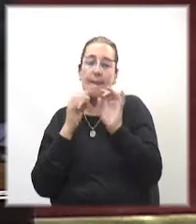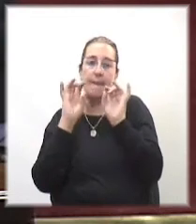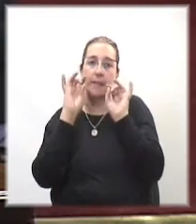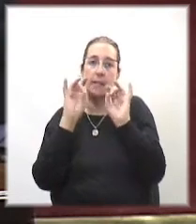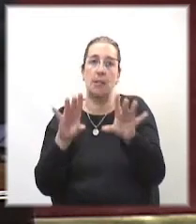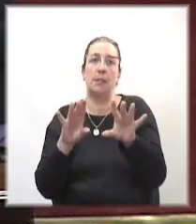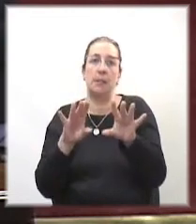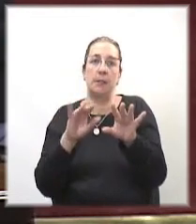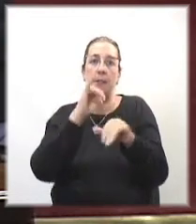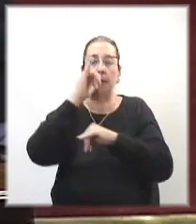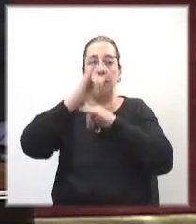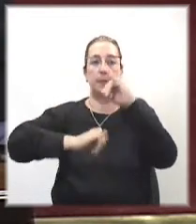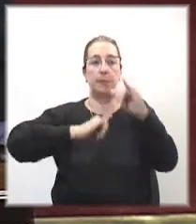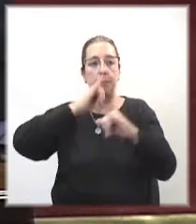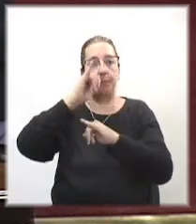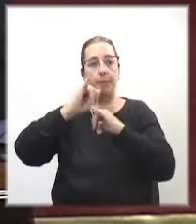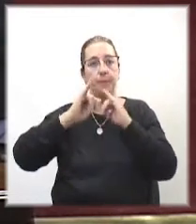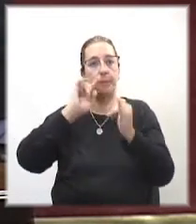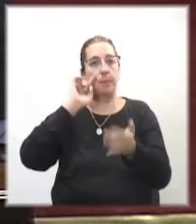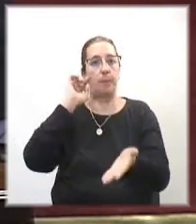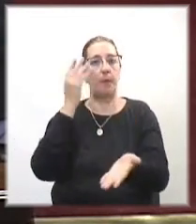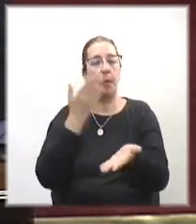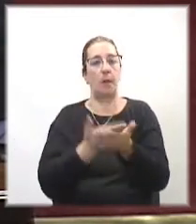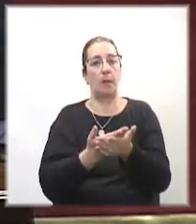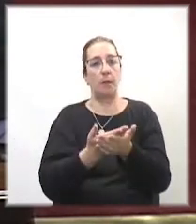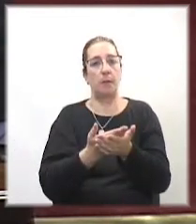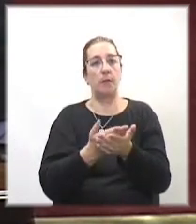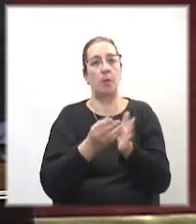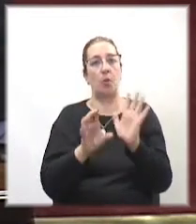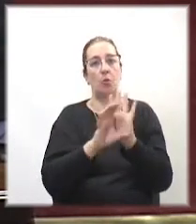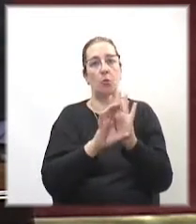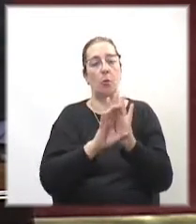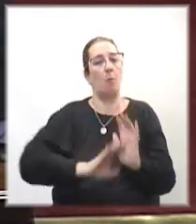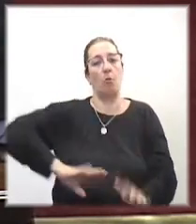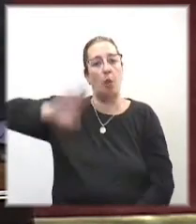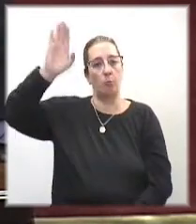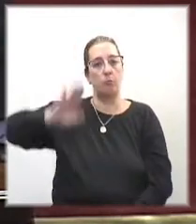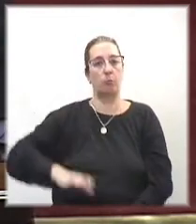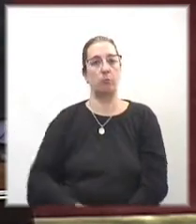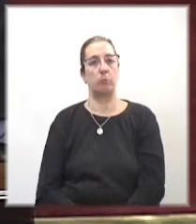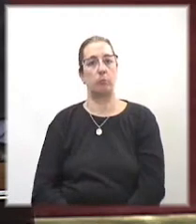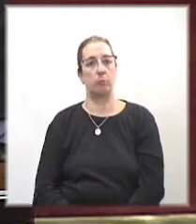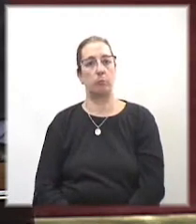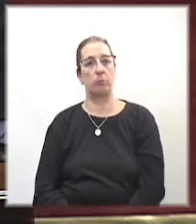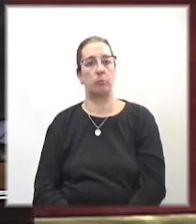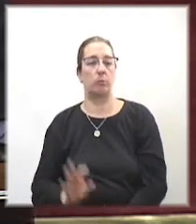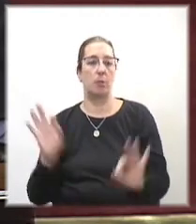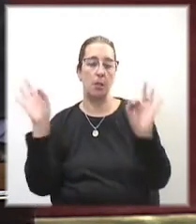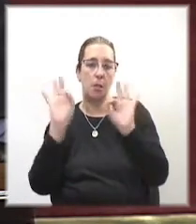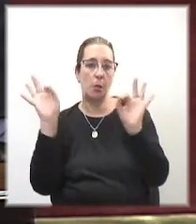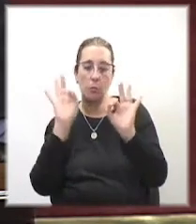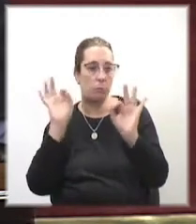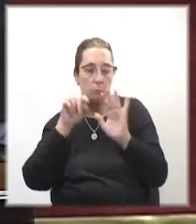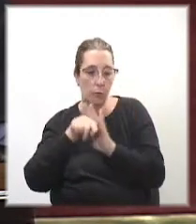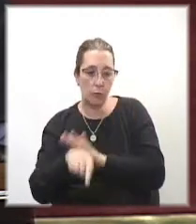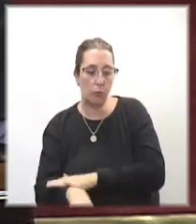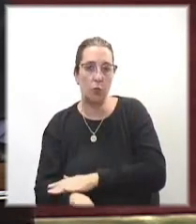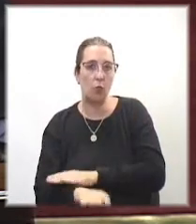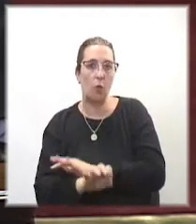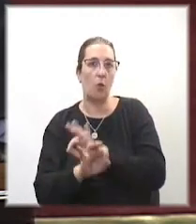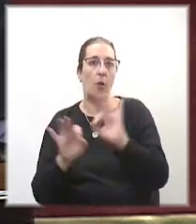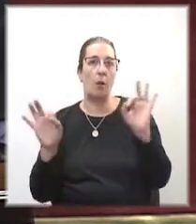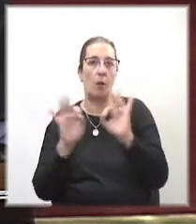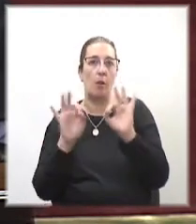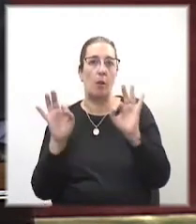simplemente con los informes que presentó Saldain con la constitucionalidad, votaron. Ninguno profundizó, ni